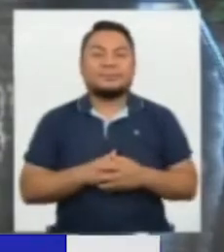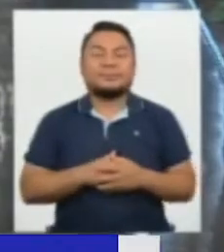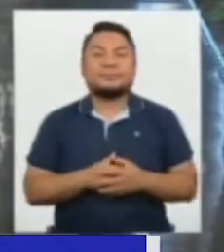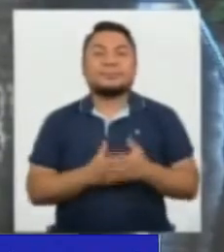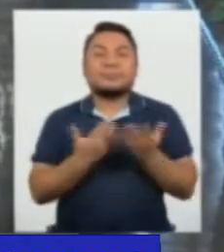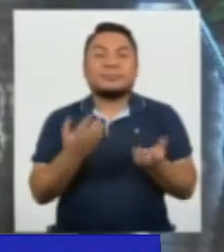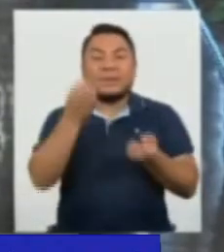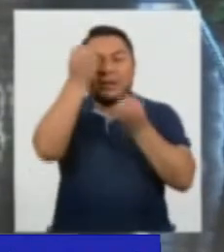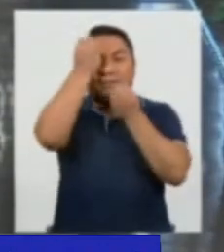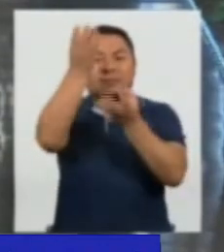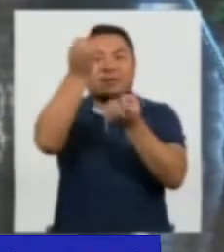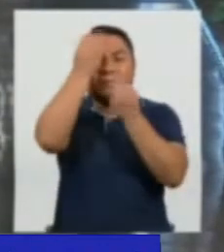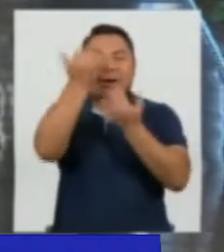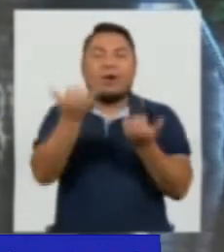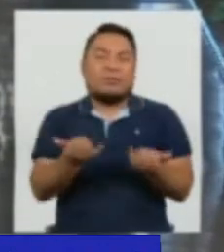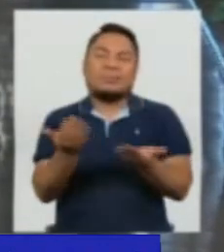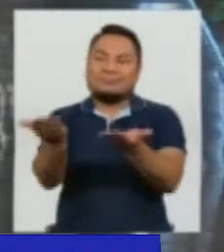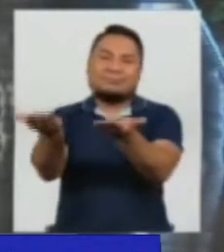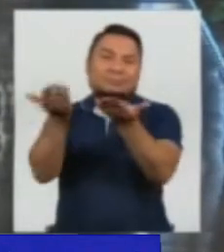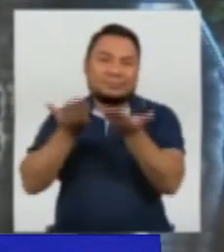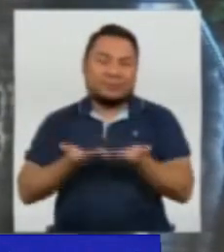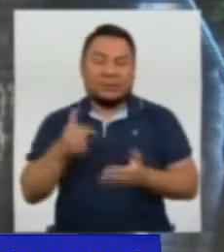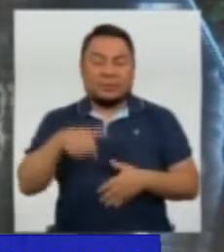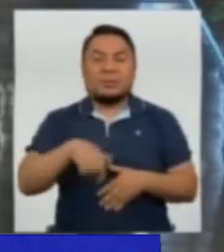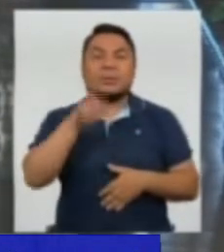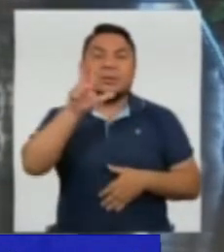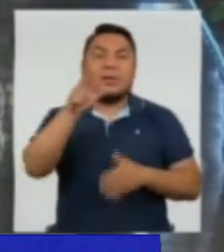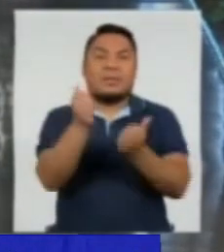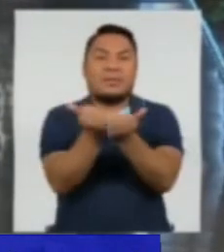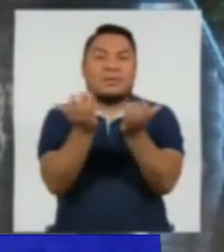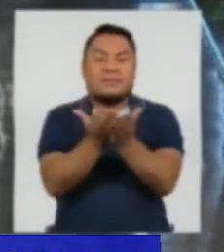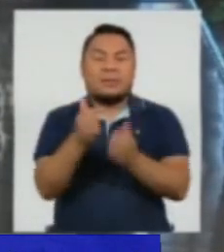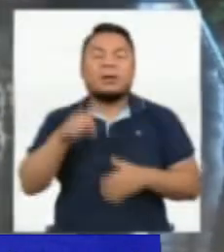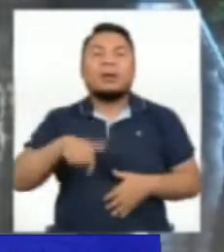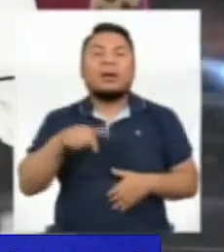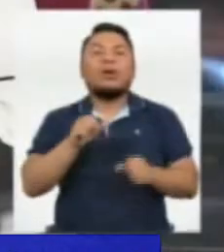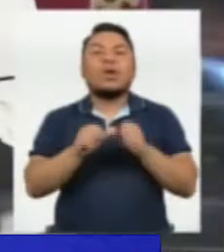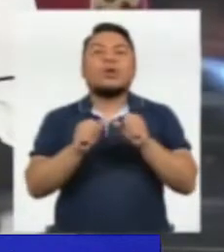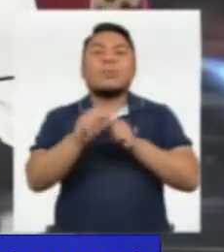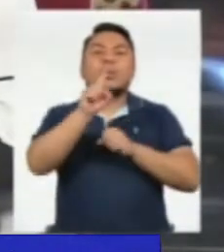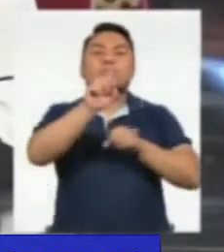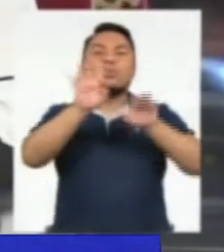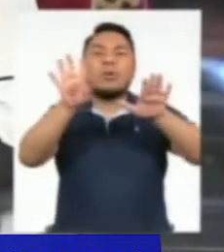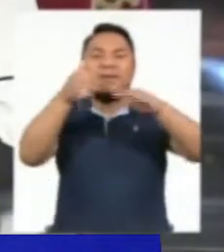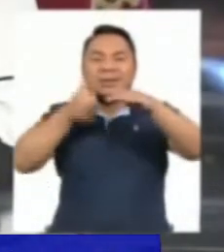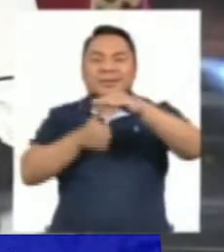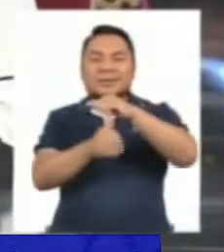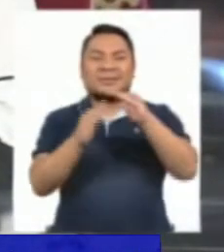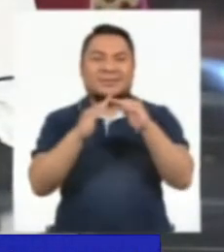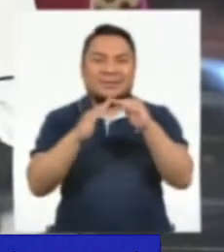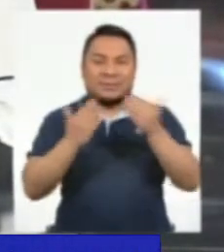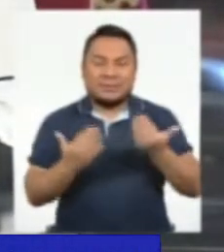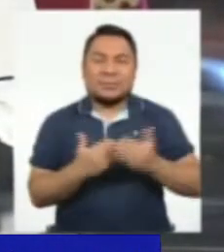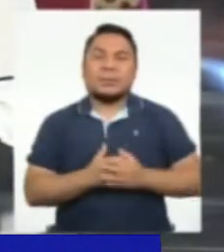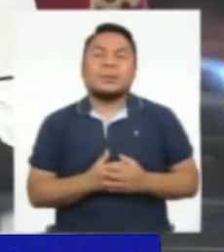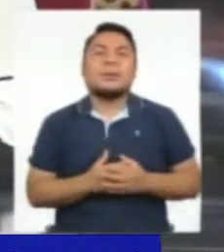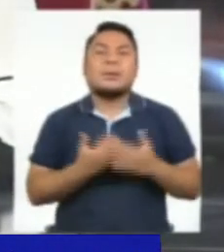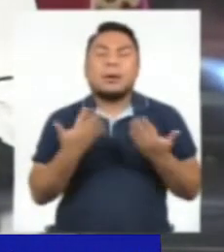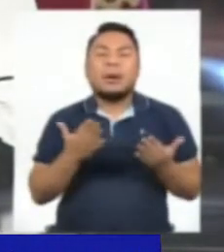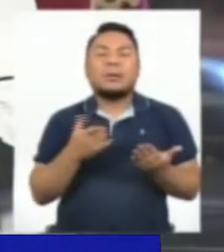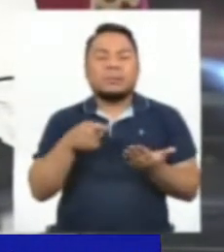y los datos que tenemos hoy 3 de abril que es el día 19 desde que empezamos el estado de emergencia